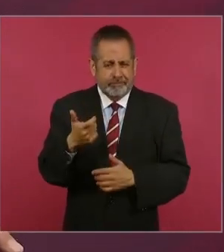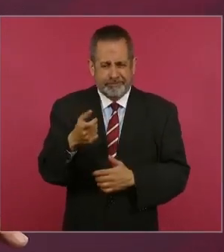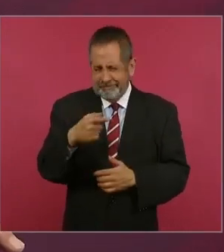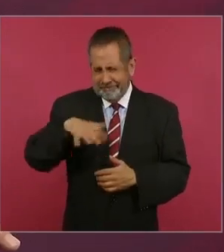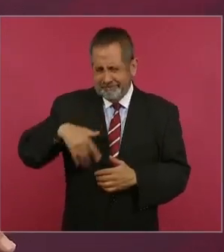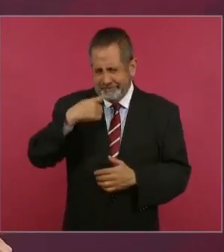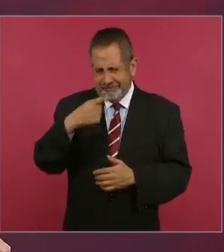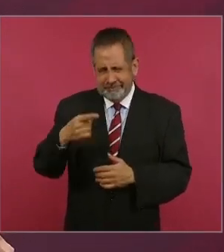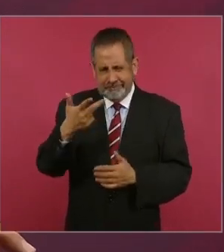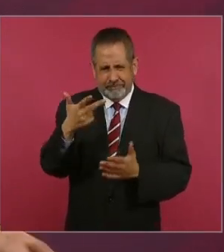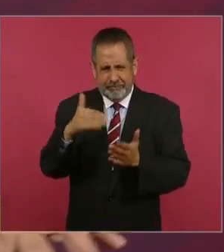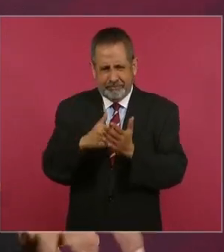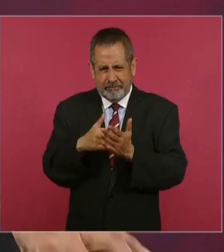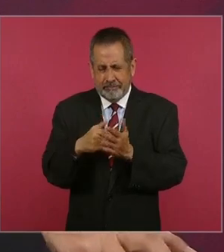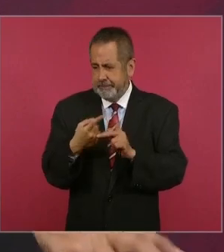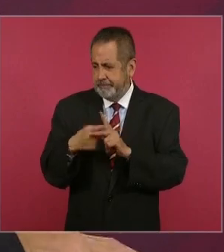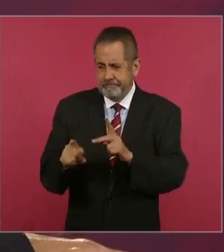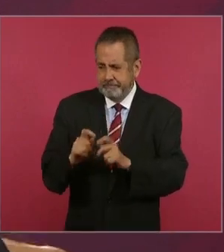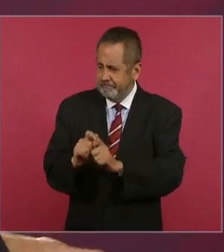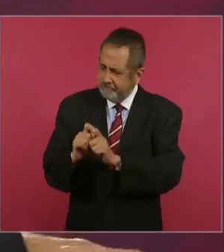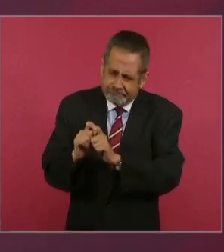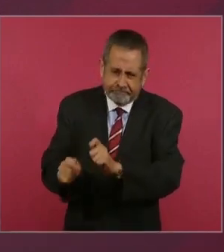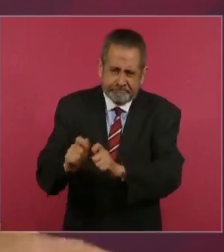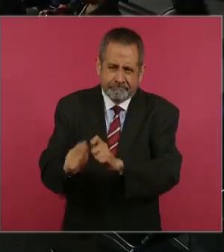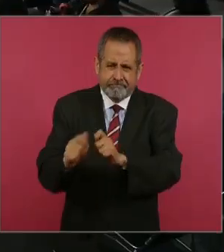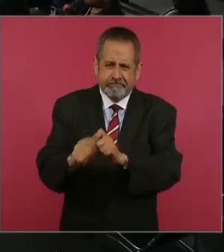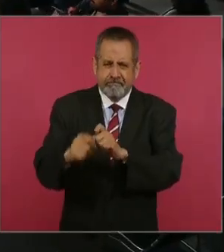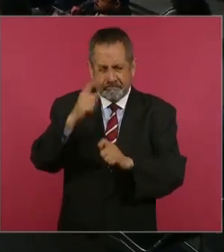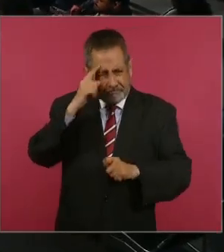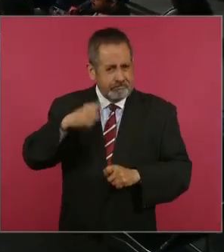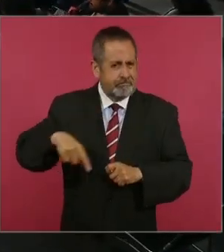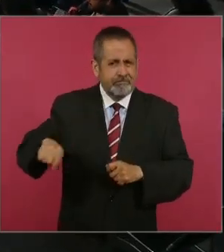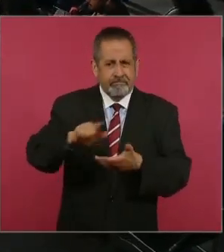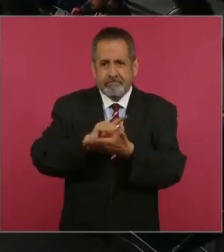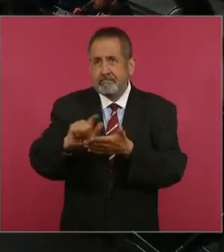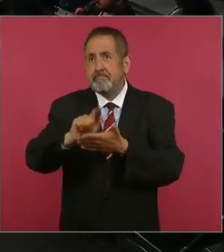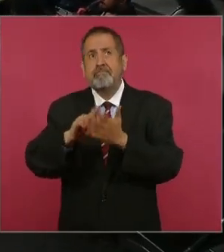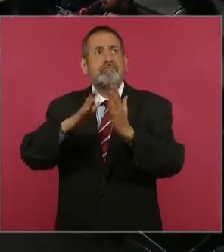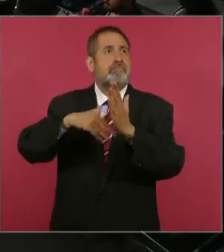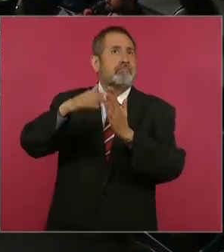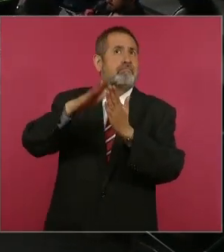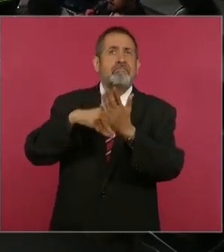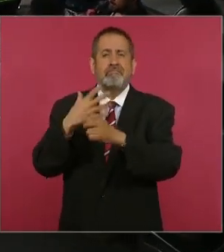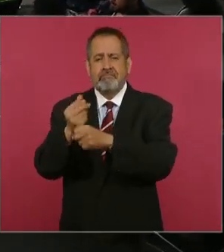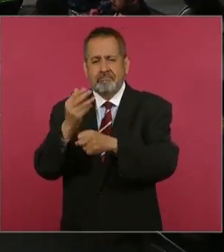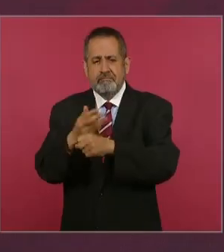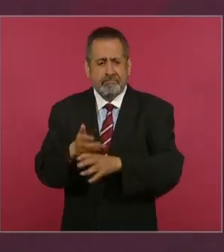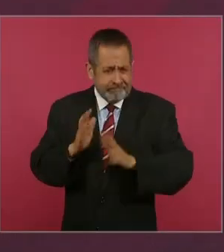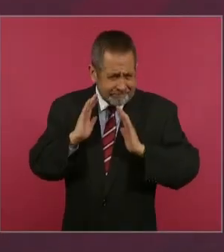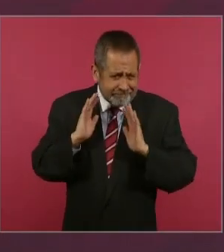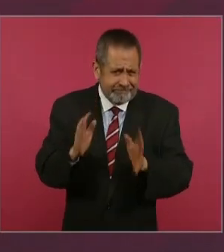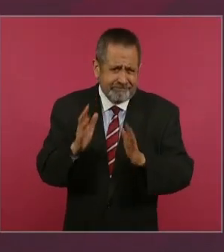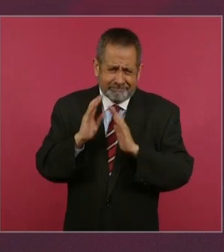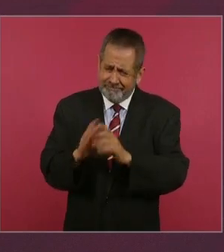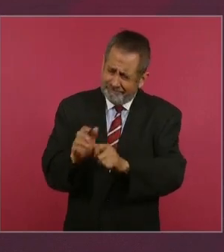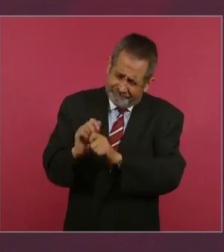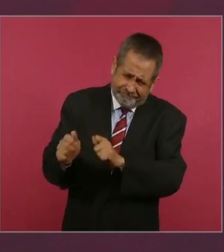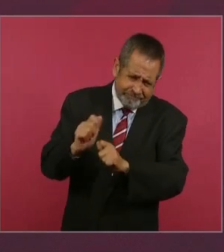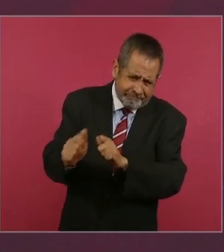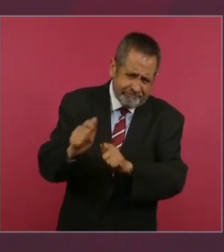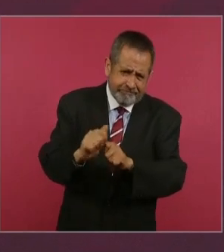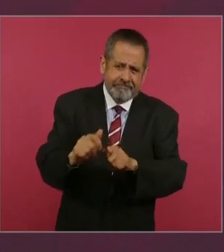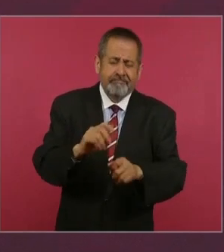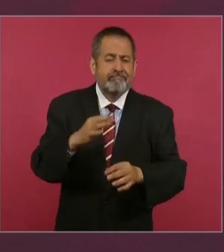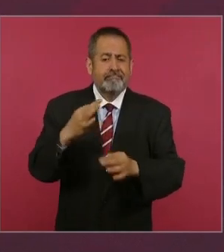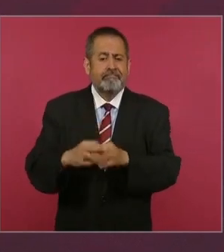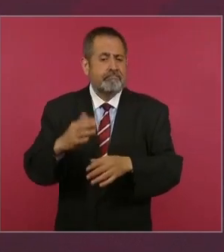pesos de inicio para limpiar pintar arreglar ya lo hicimos